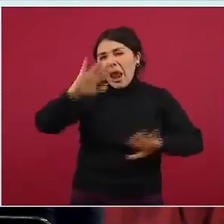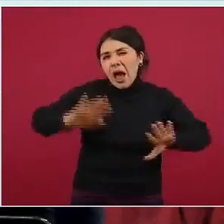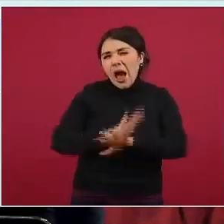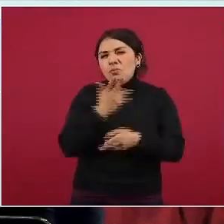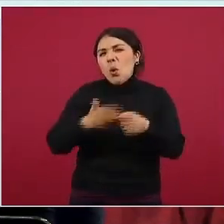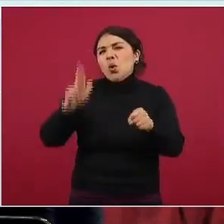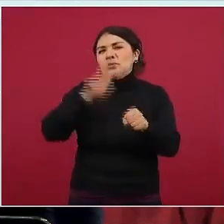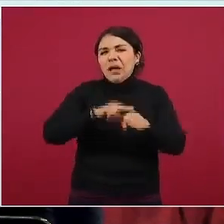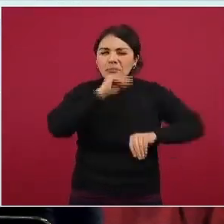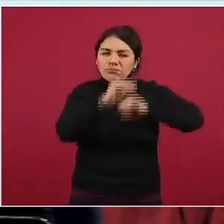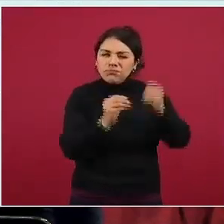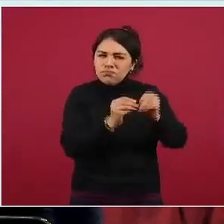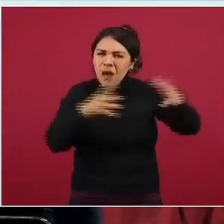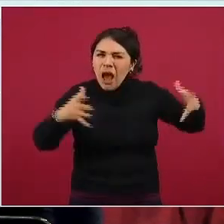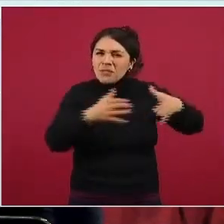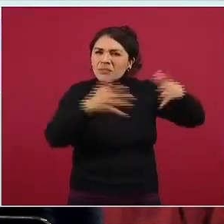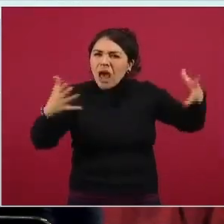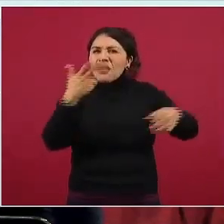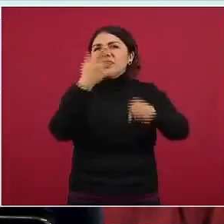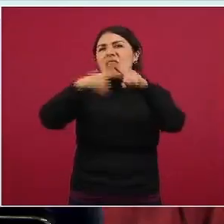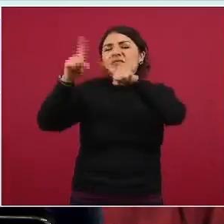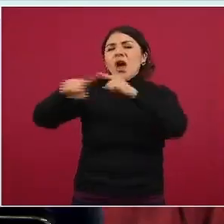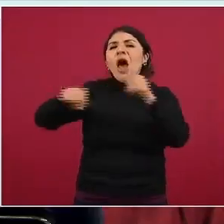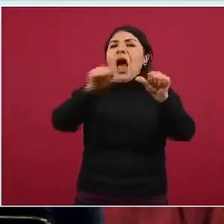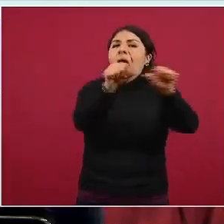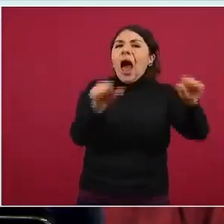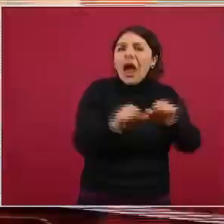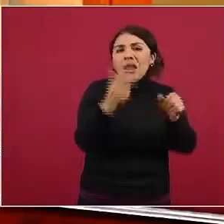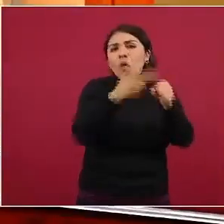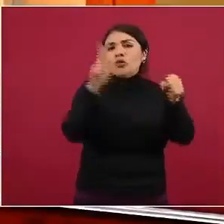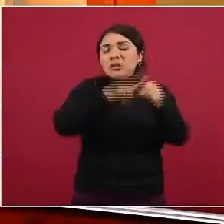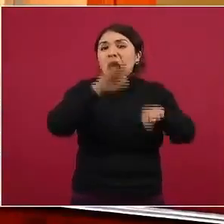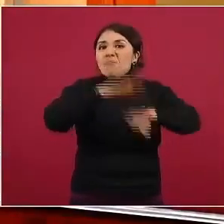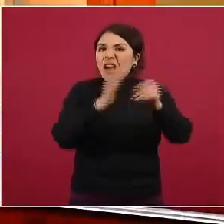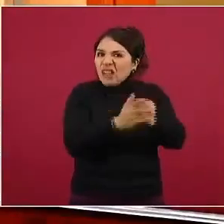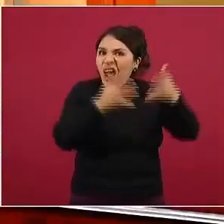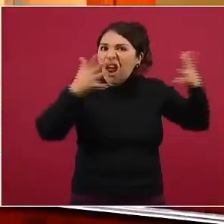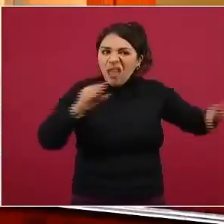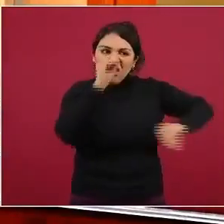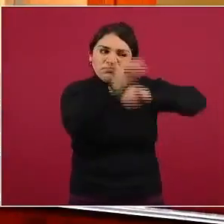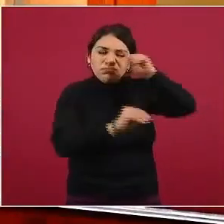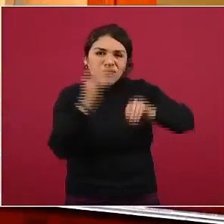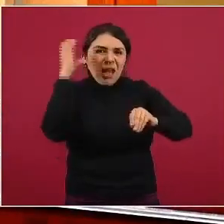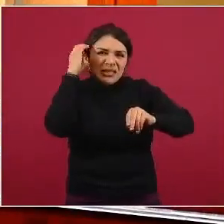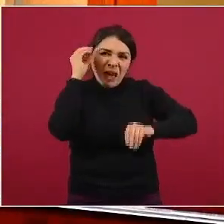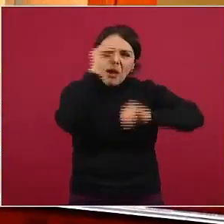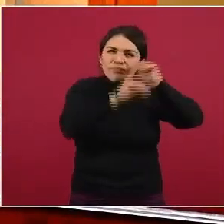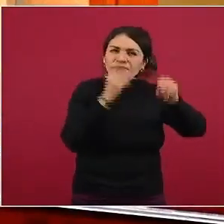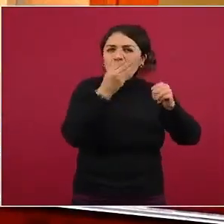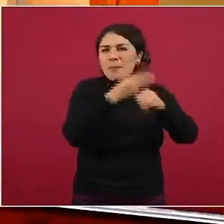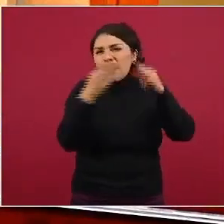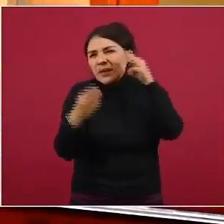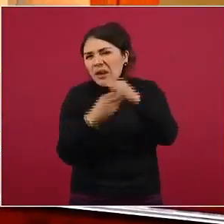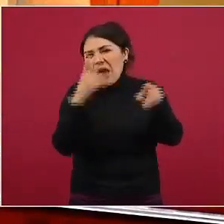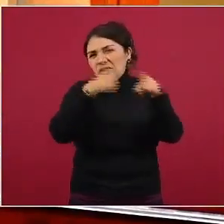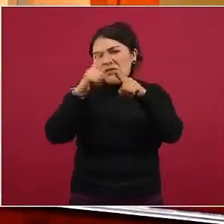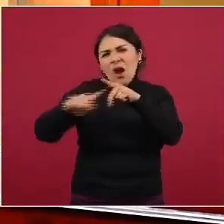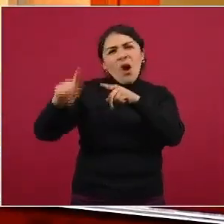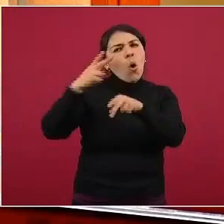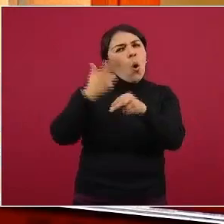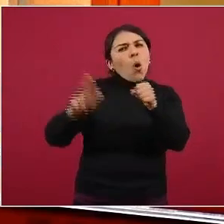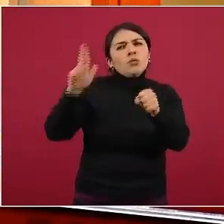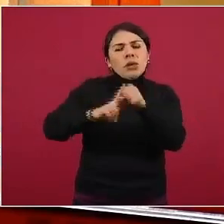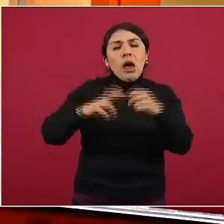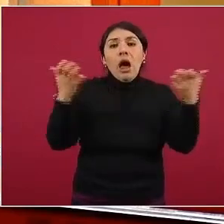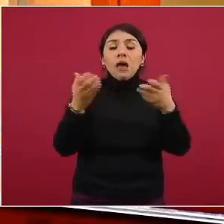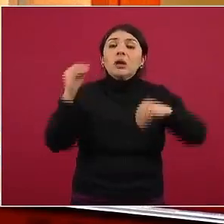reconvertido diferentes áreas en hospitales, se han expandido capacidades también en diferentes hospitales donde se